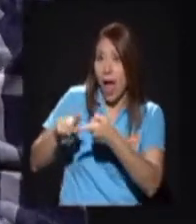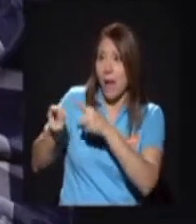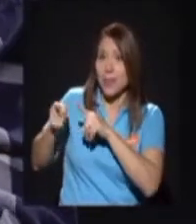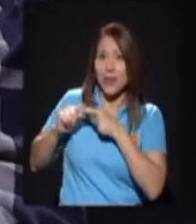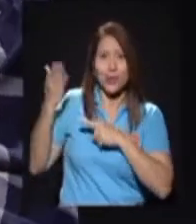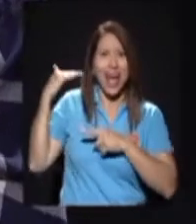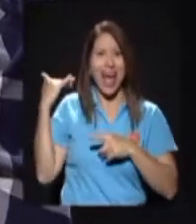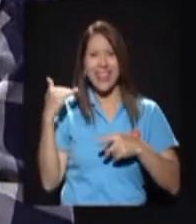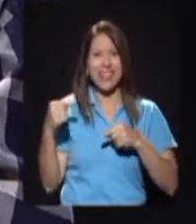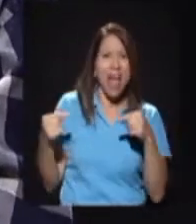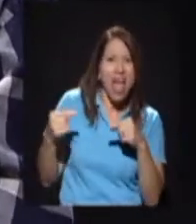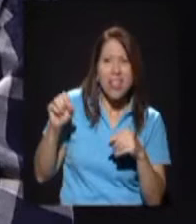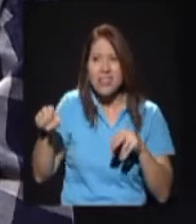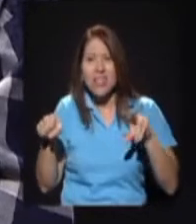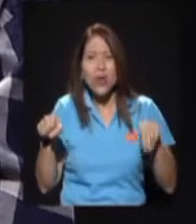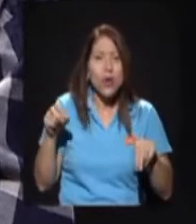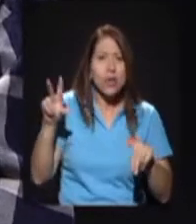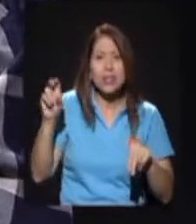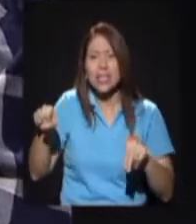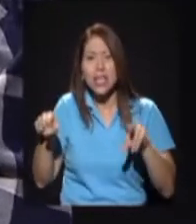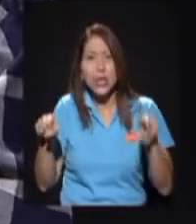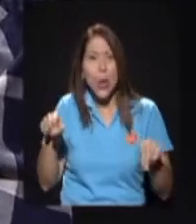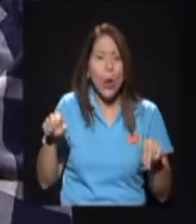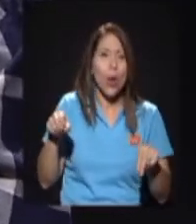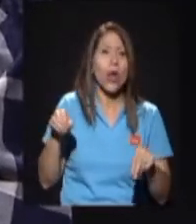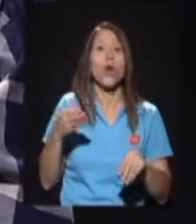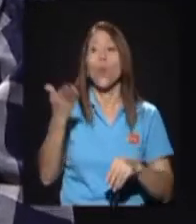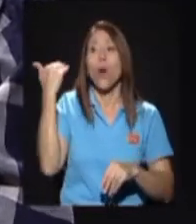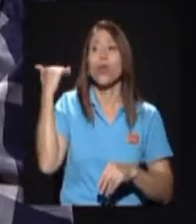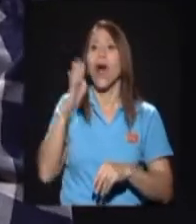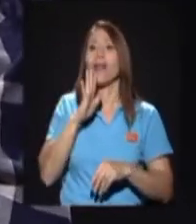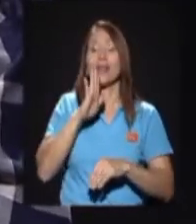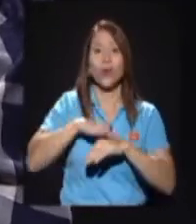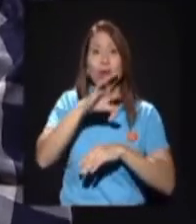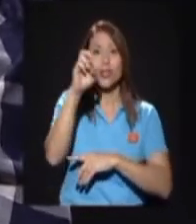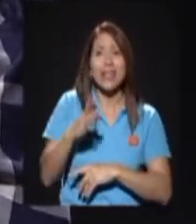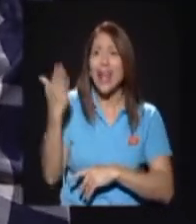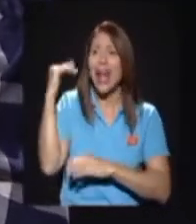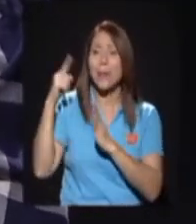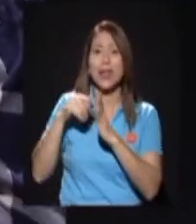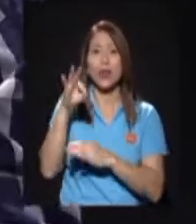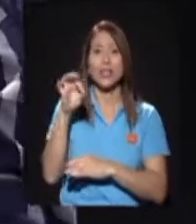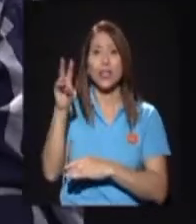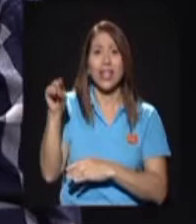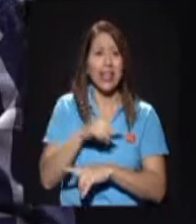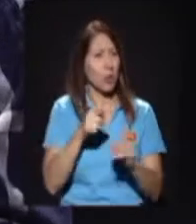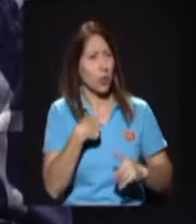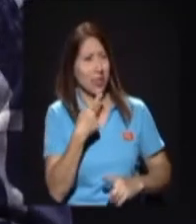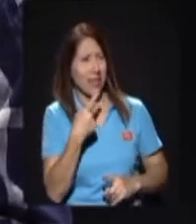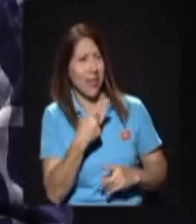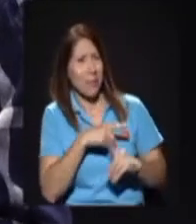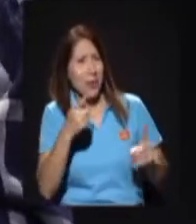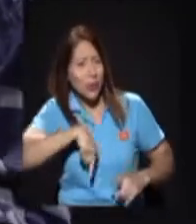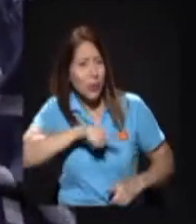en el pleito del sí y el no y demás, cuando hablaban de la Costa Rica bucólica de los 70, yo decía, pero es que cuando éramos estudiantes universitarios peleábamos contra esa Costa